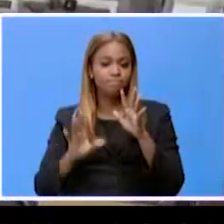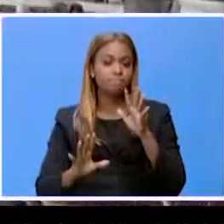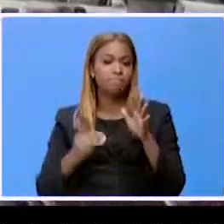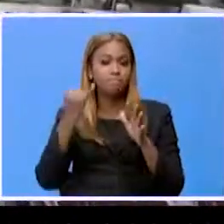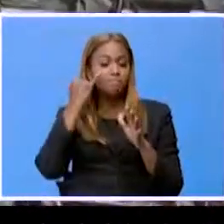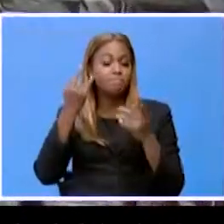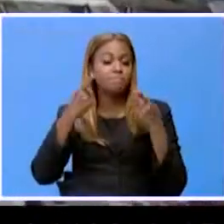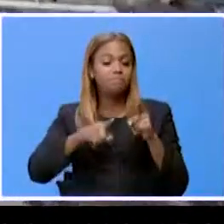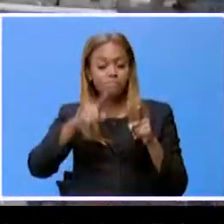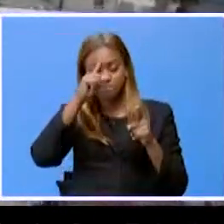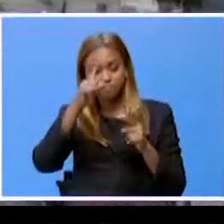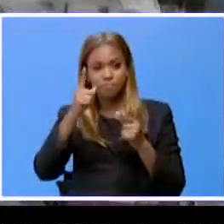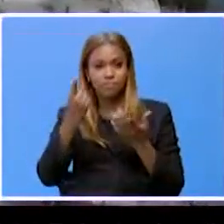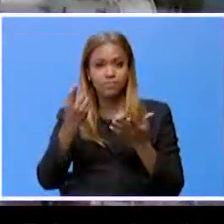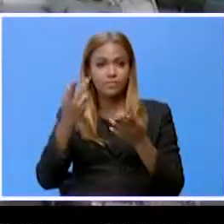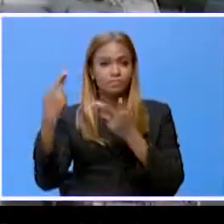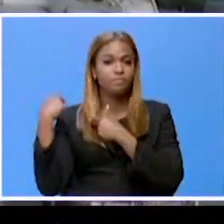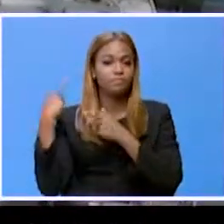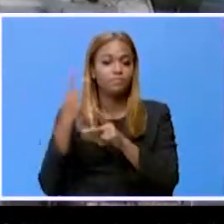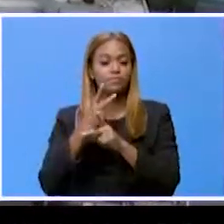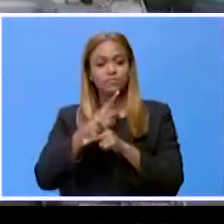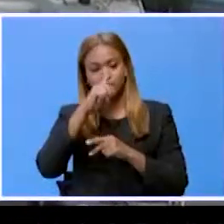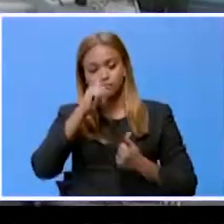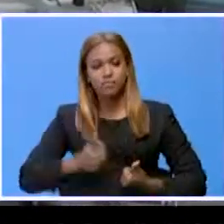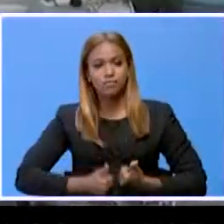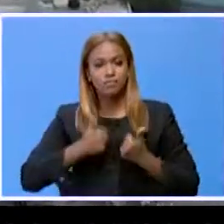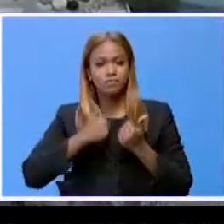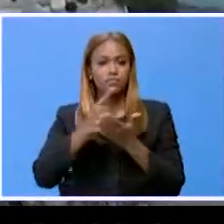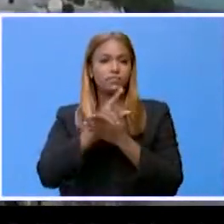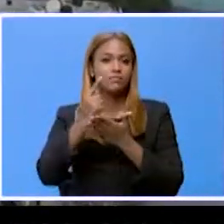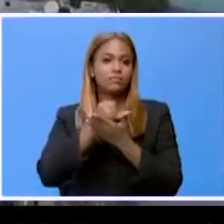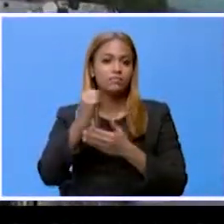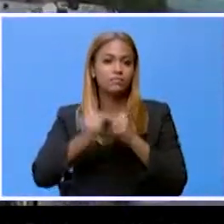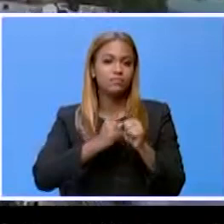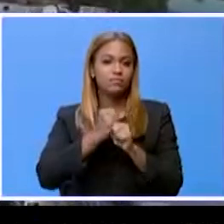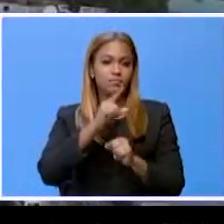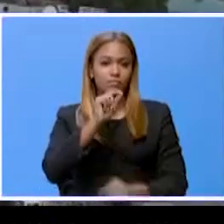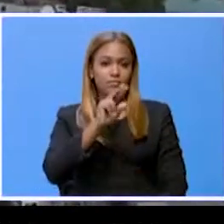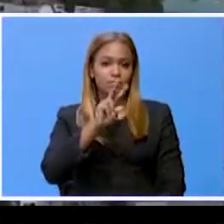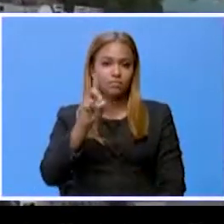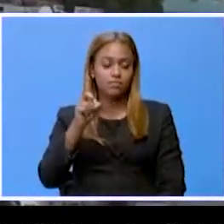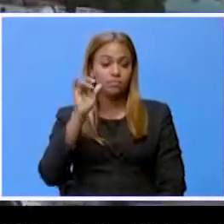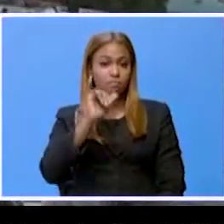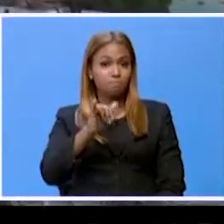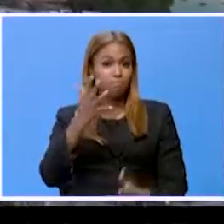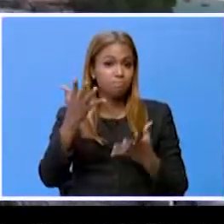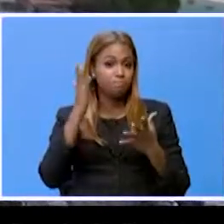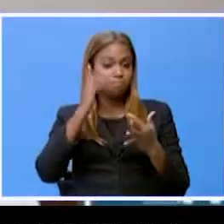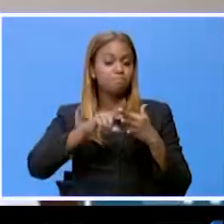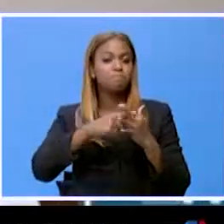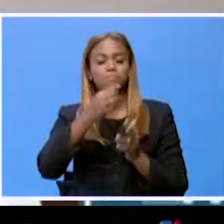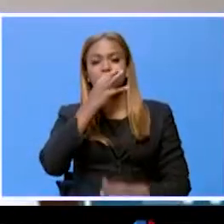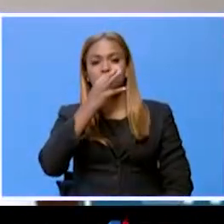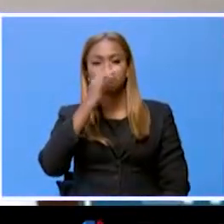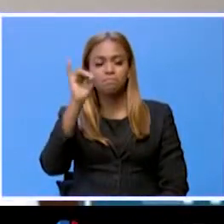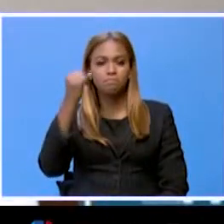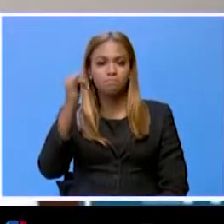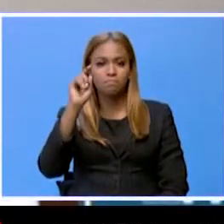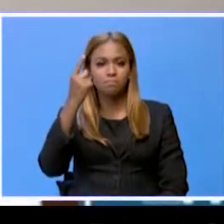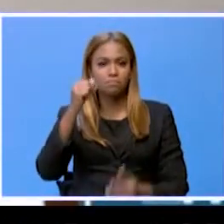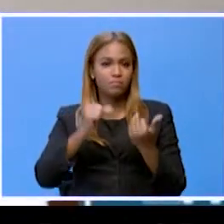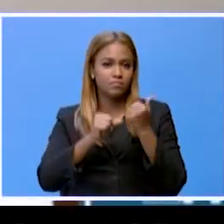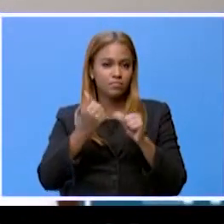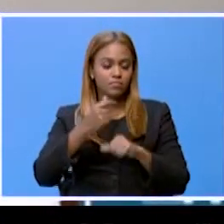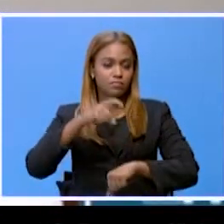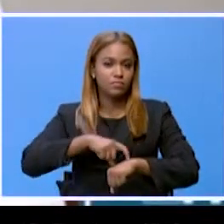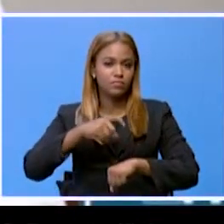presente durante el operativo Compromiso por la Vida Semana Santa 2021, el cual iniciará el próximo jueves 1 de